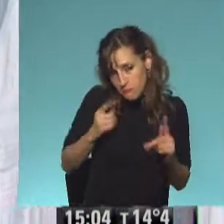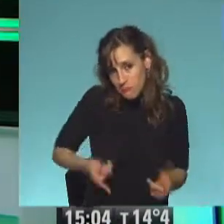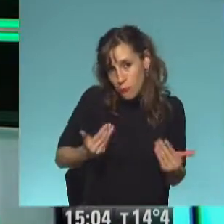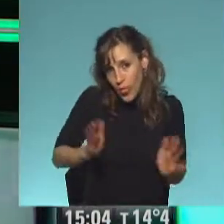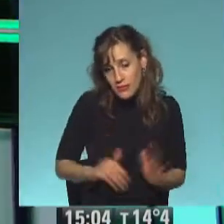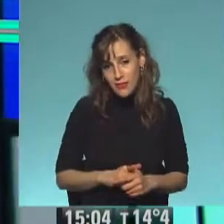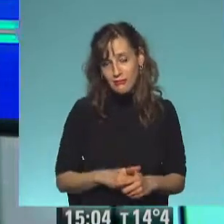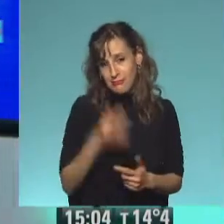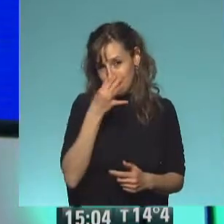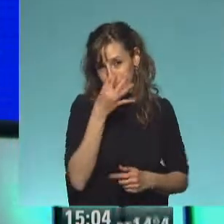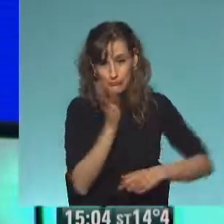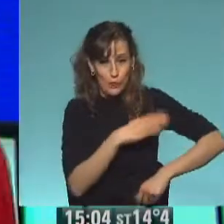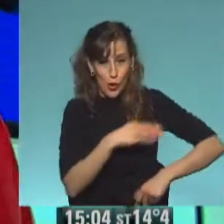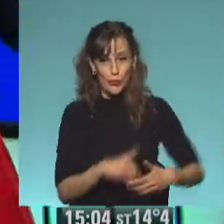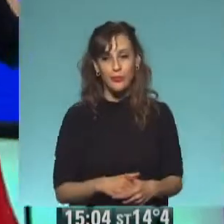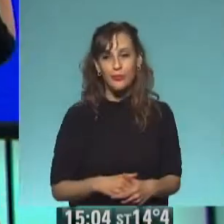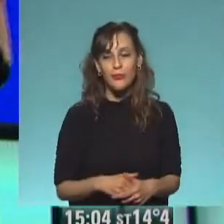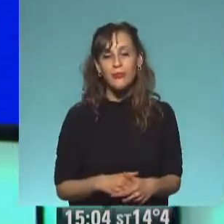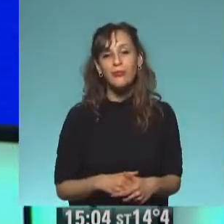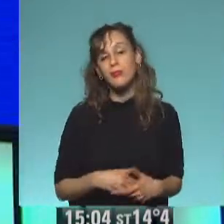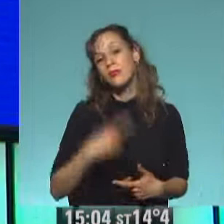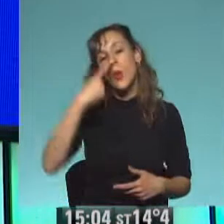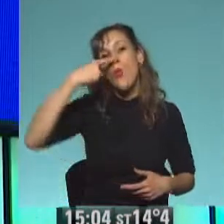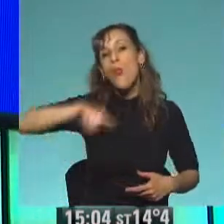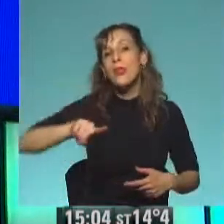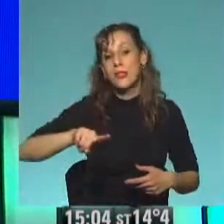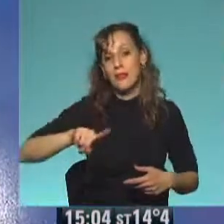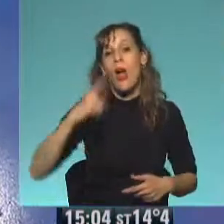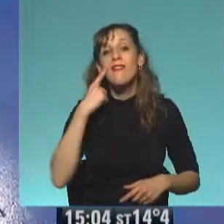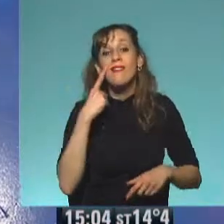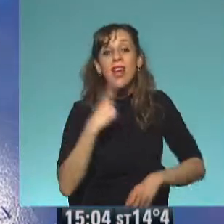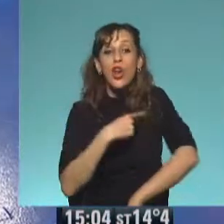creo que pise el centrito último con las rodillas